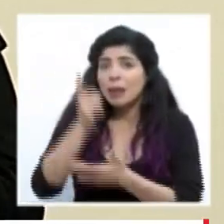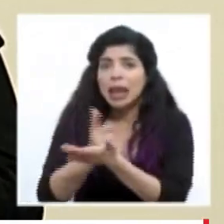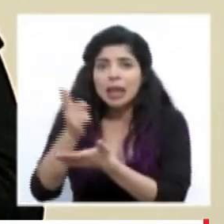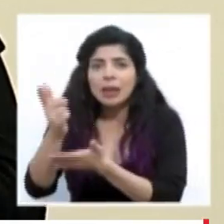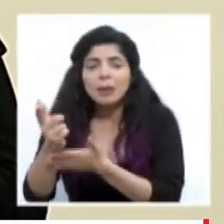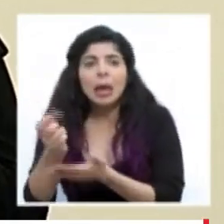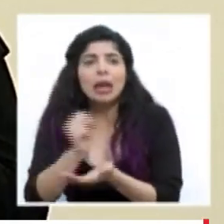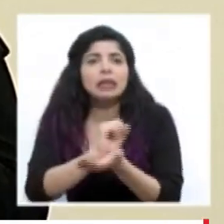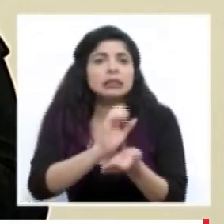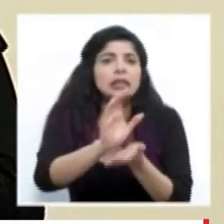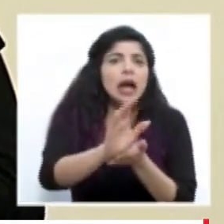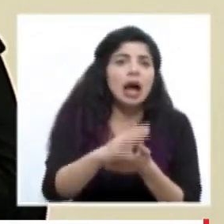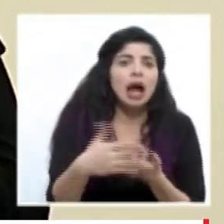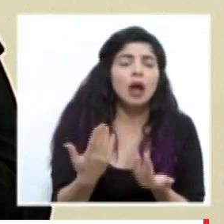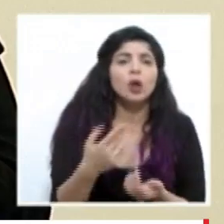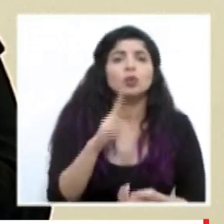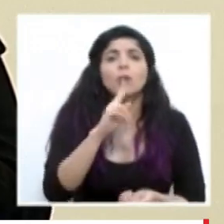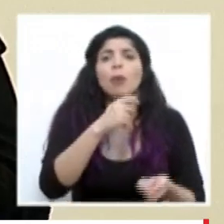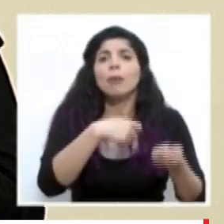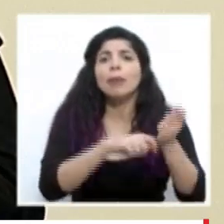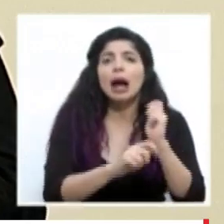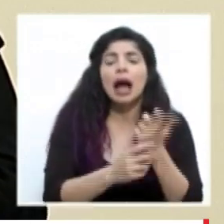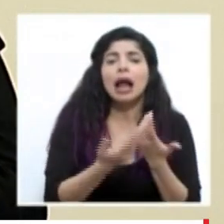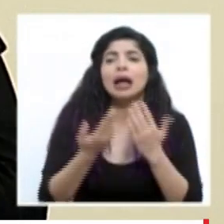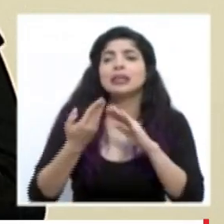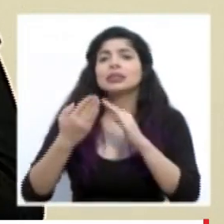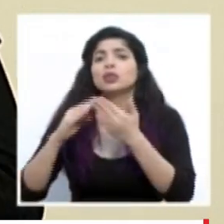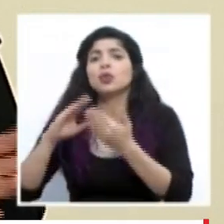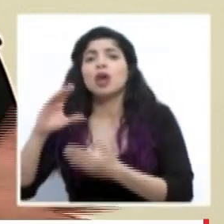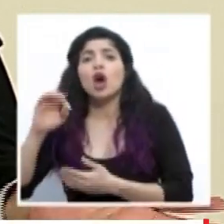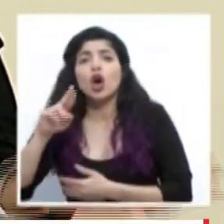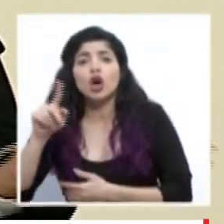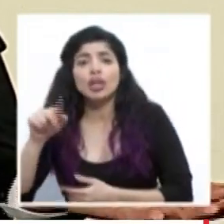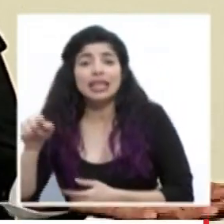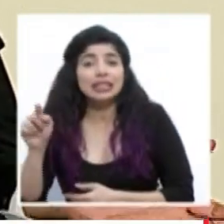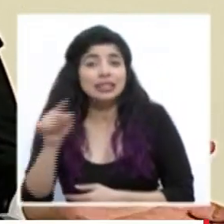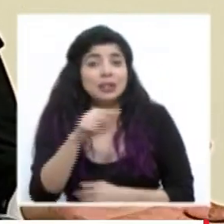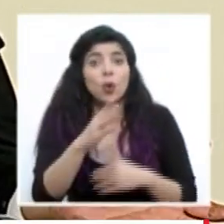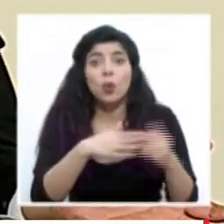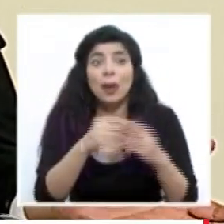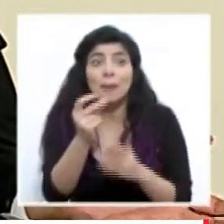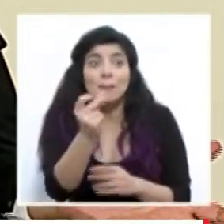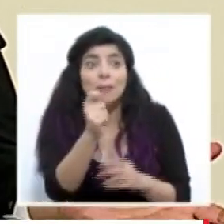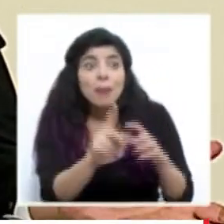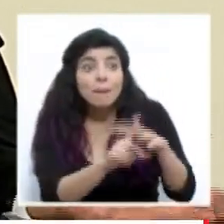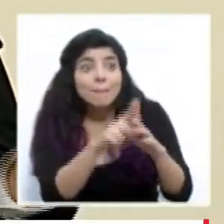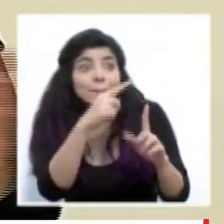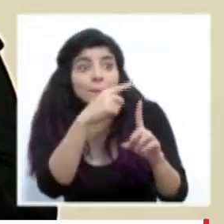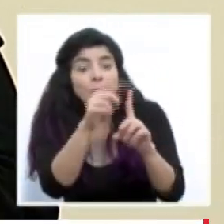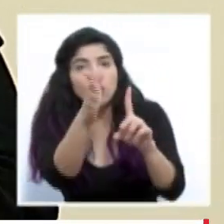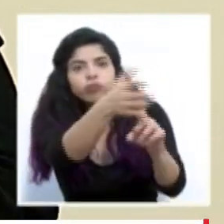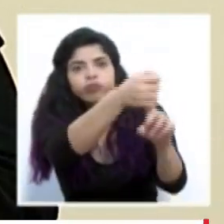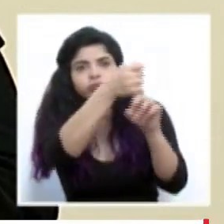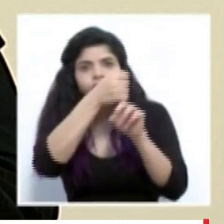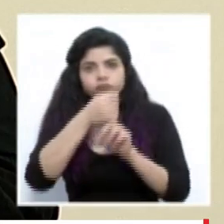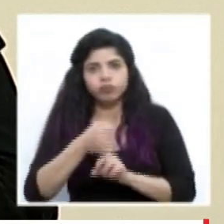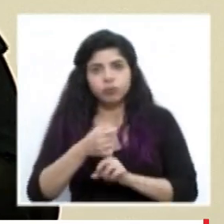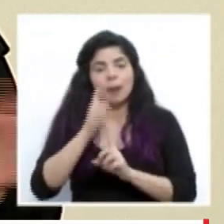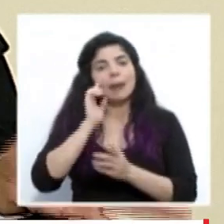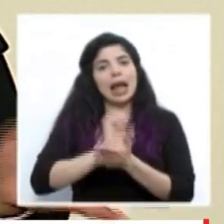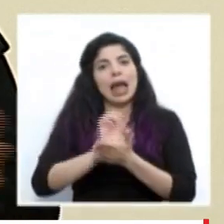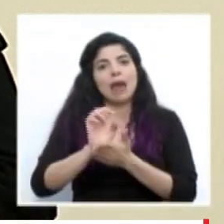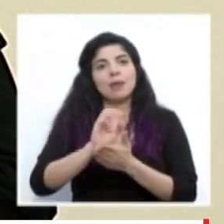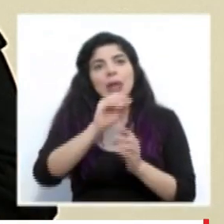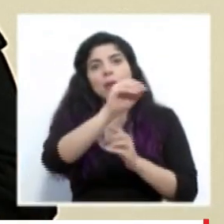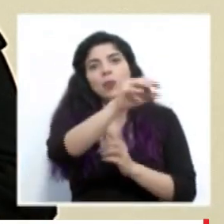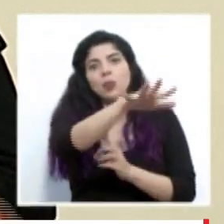Liberia, en San Carlos, en Upala, en Ciudad Cortés, en cualquiera de esos lugares, se sacan inmediatamente para tratar de que no contagien a más